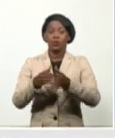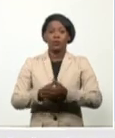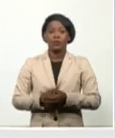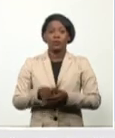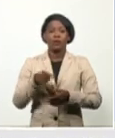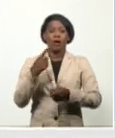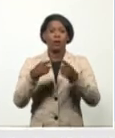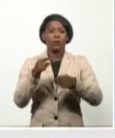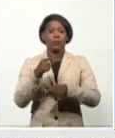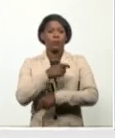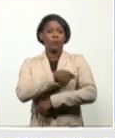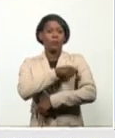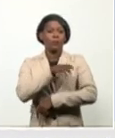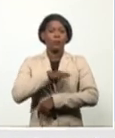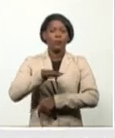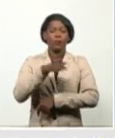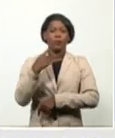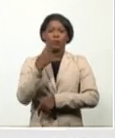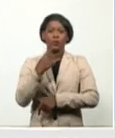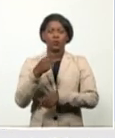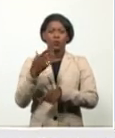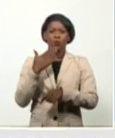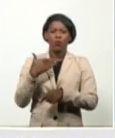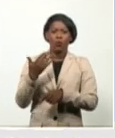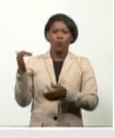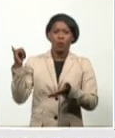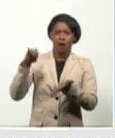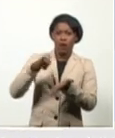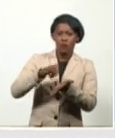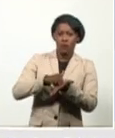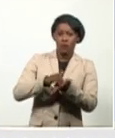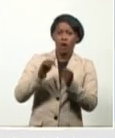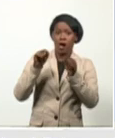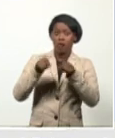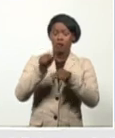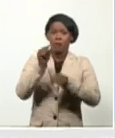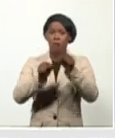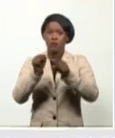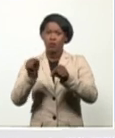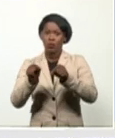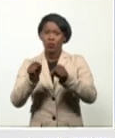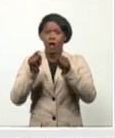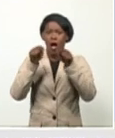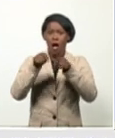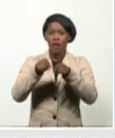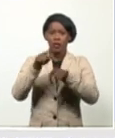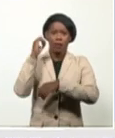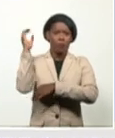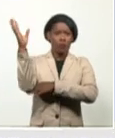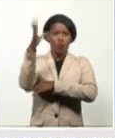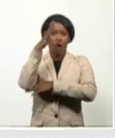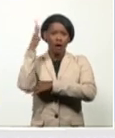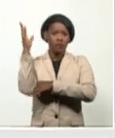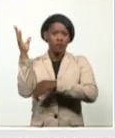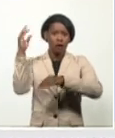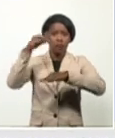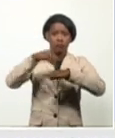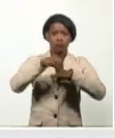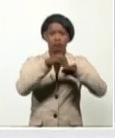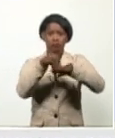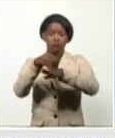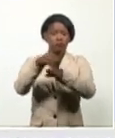montó en una ambulancia, de la ambulancia se fue, ¿por qué da esos contactos? Bueno, porque tal vez muchos son personas que